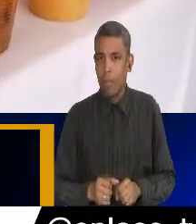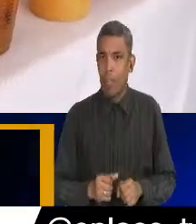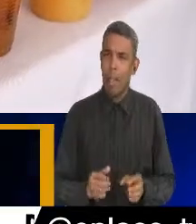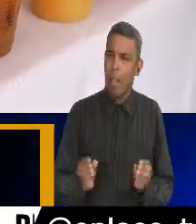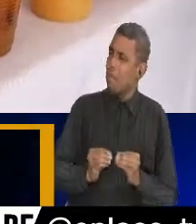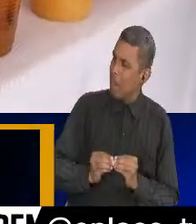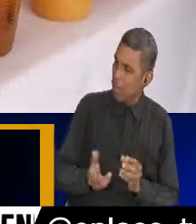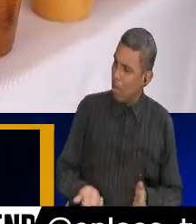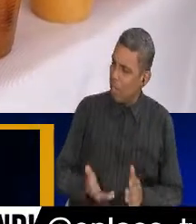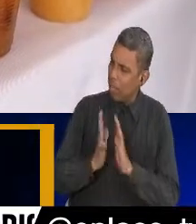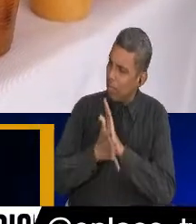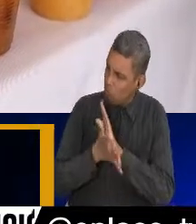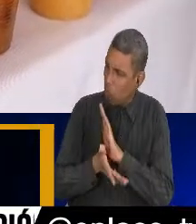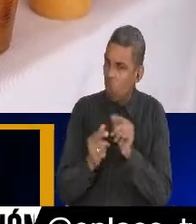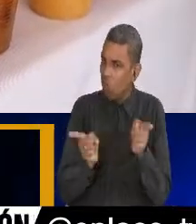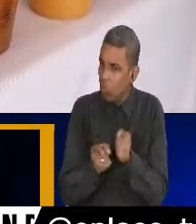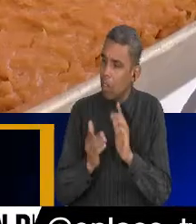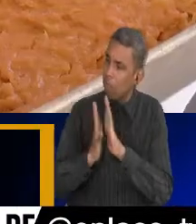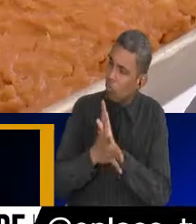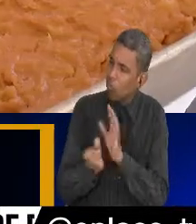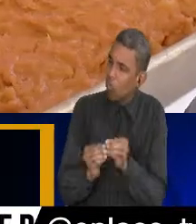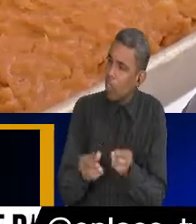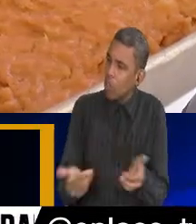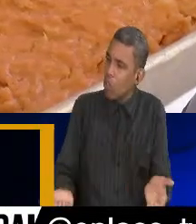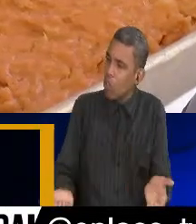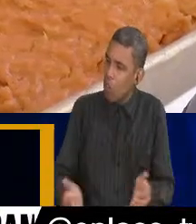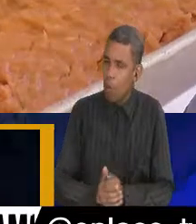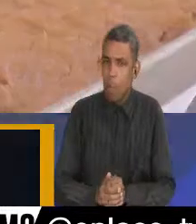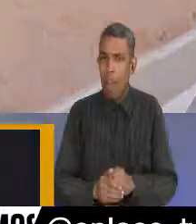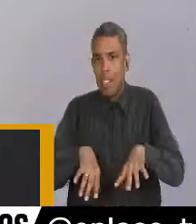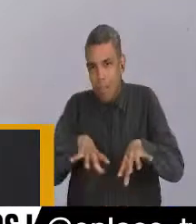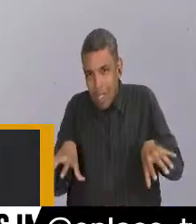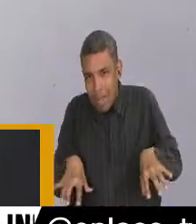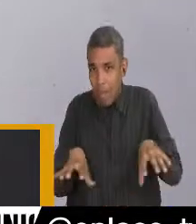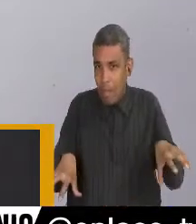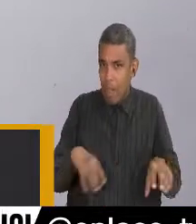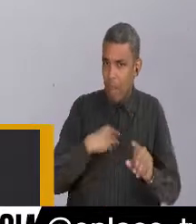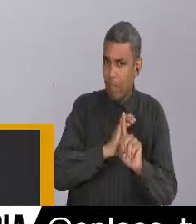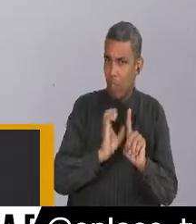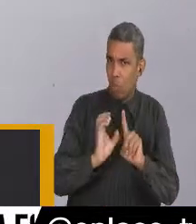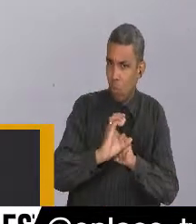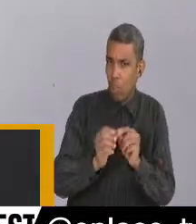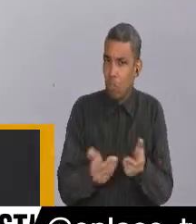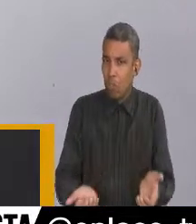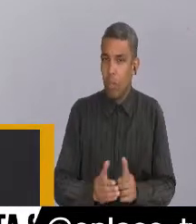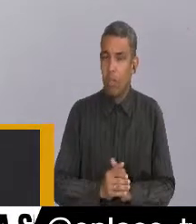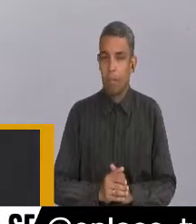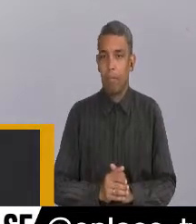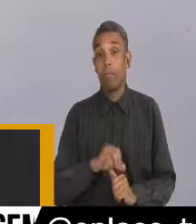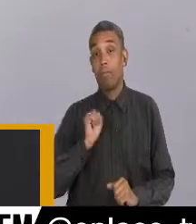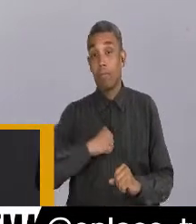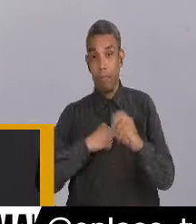Descríbanos brevemente cuáles son esas actividades que no nos podemos perder como barranqueños. Bueno, en el CPC vamos a tener actividades